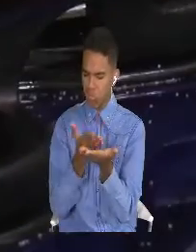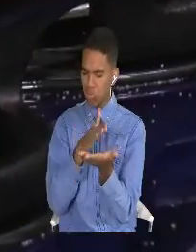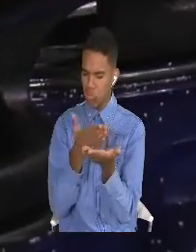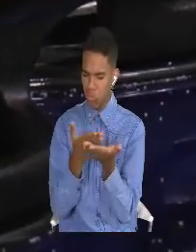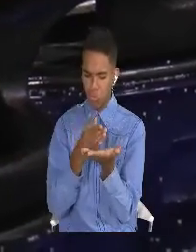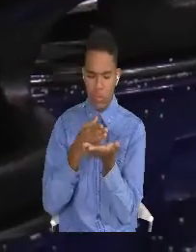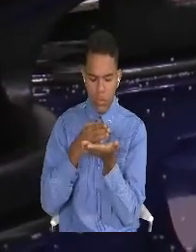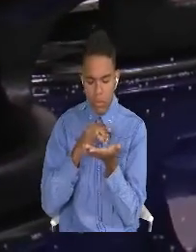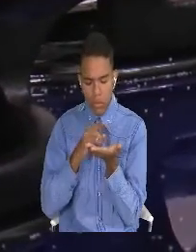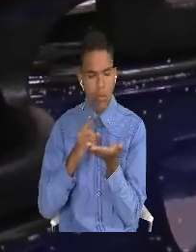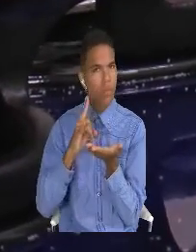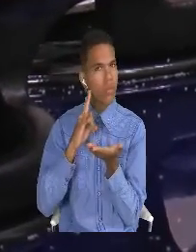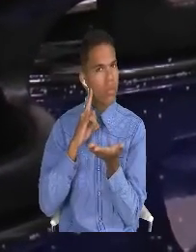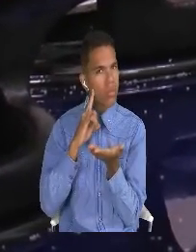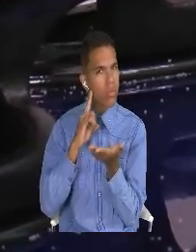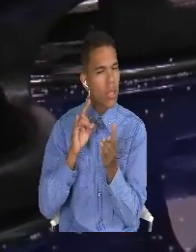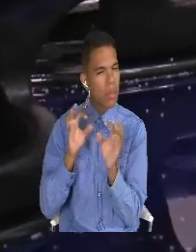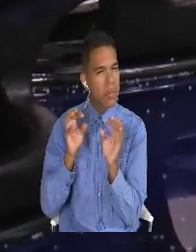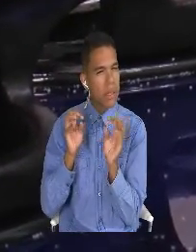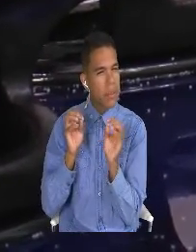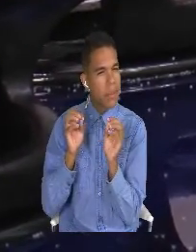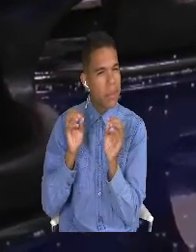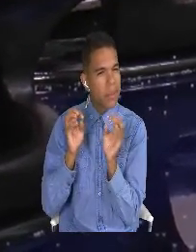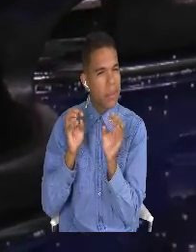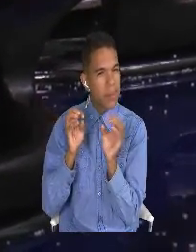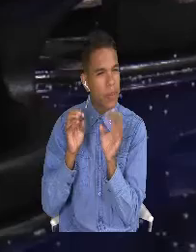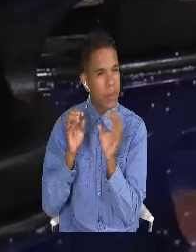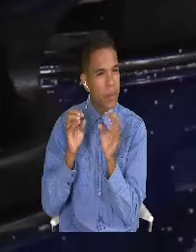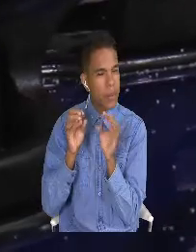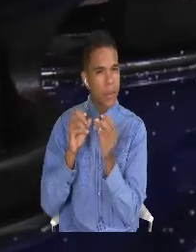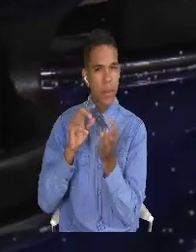Pueden escuchar cómo suena, ¿sí?